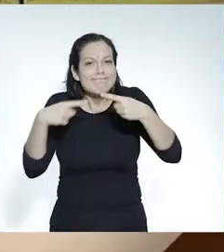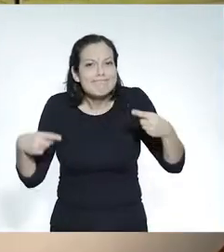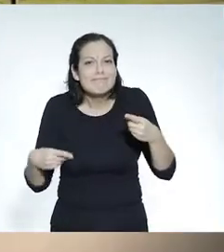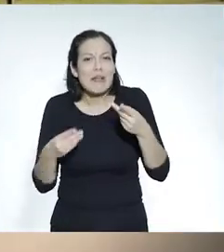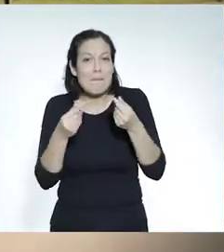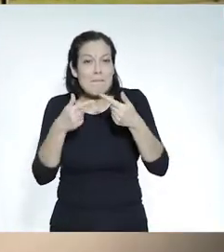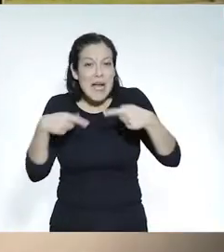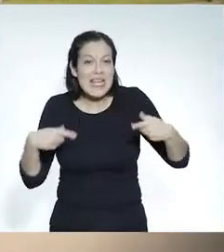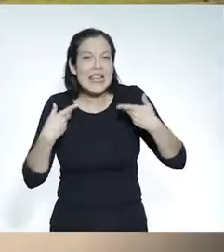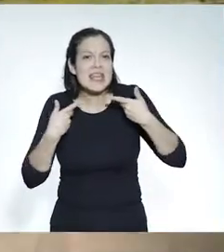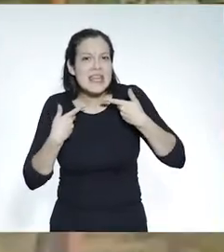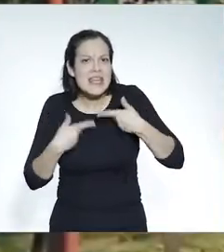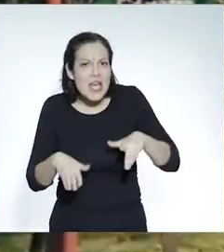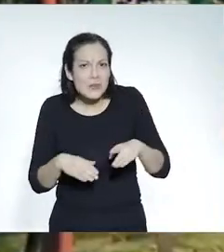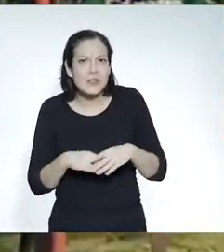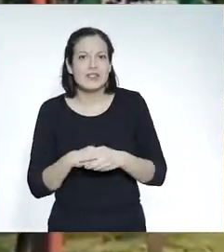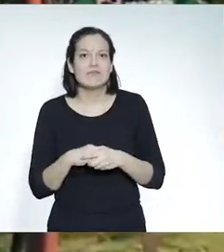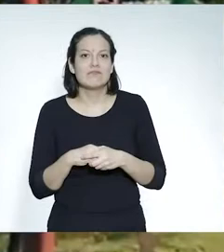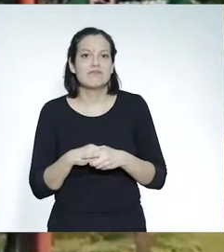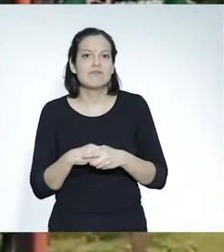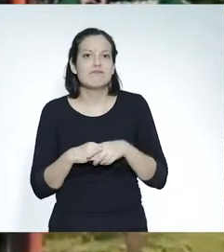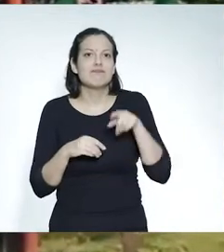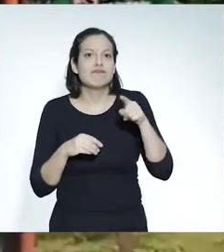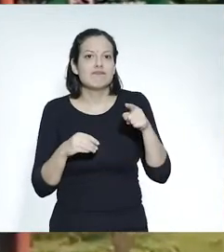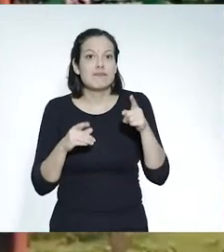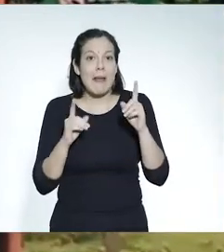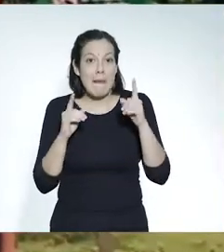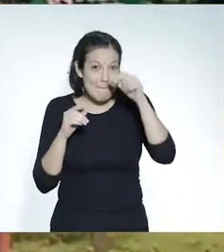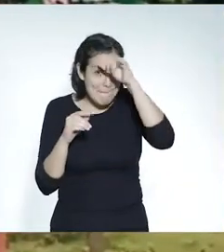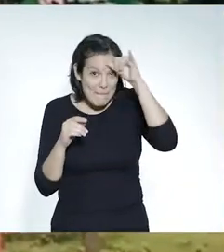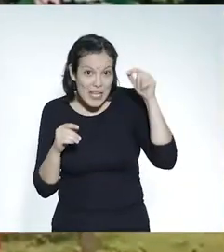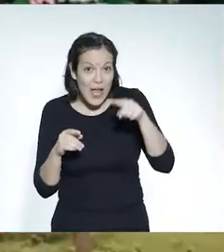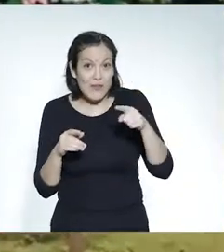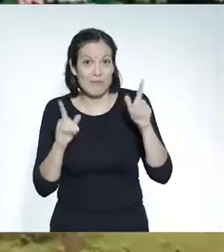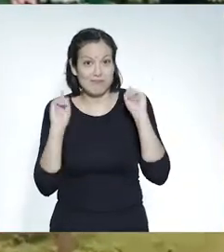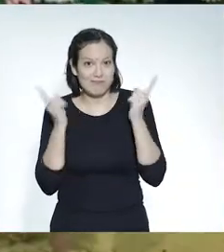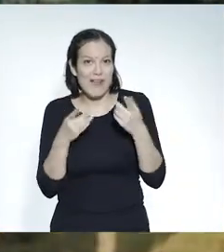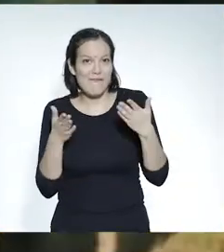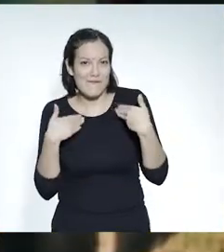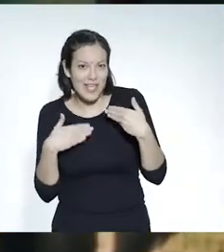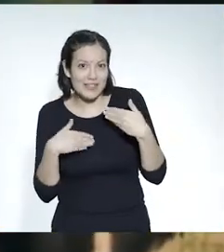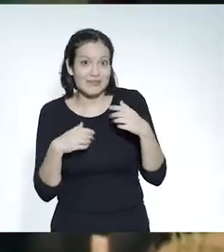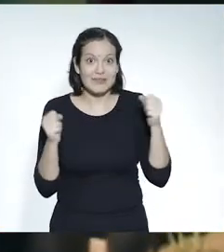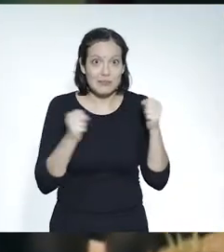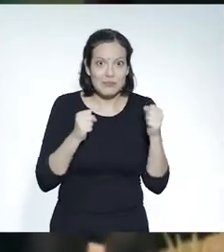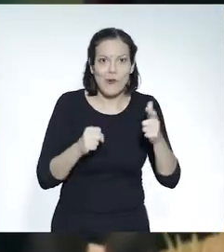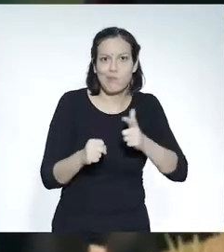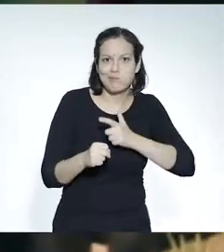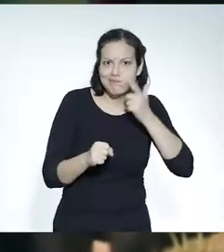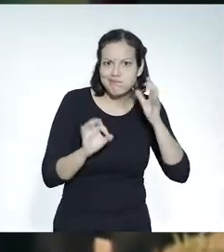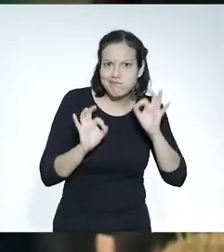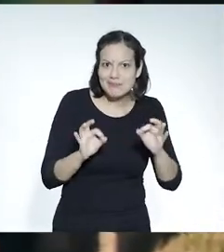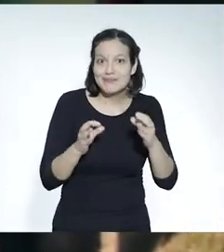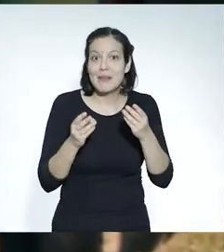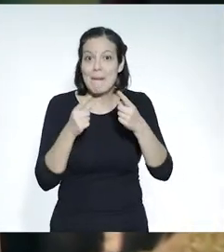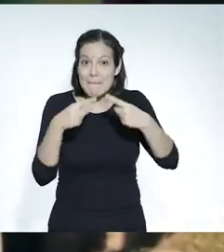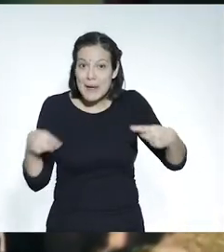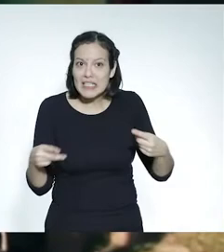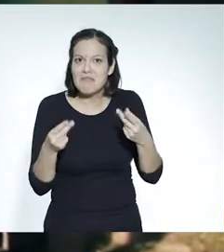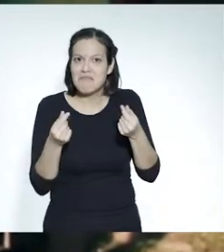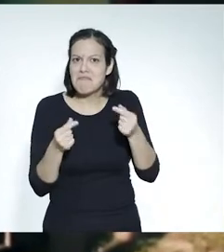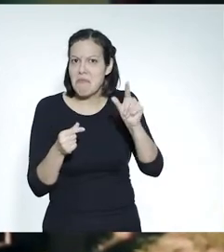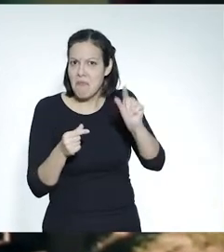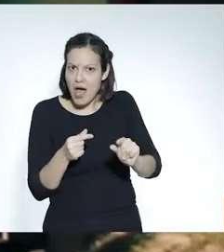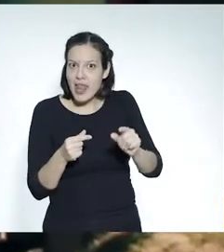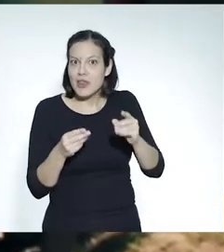con materiales naturales. Conservan fresca la habitación en verano y cálida en invierno. Son materiales de bajo costo y